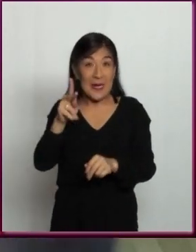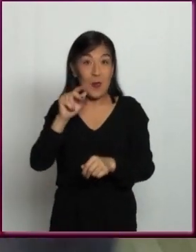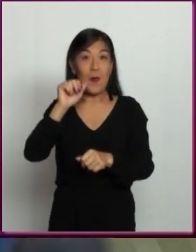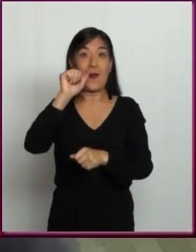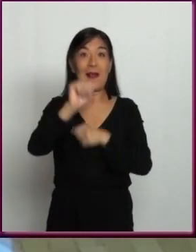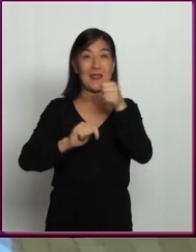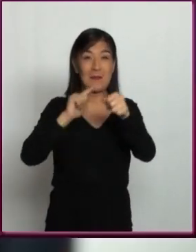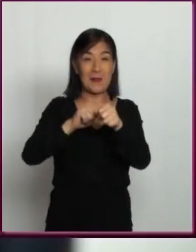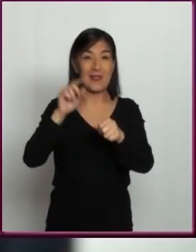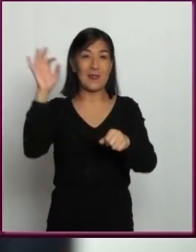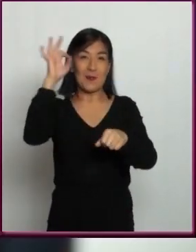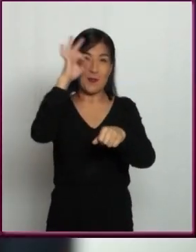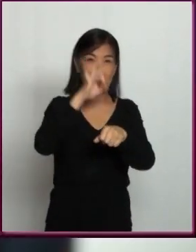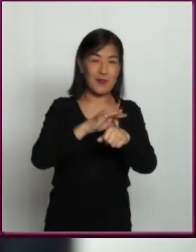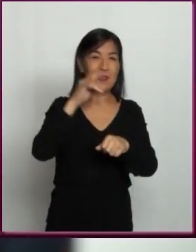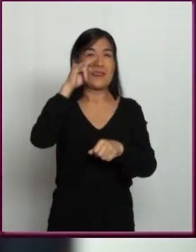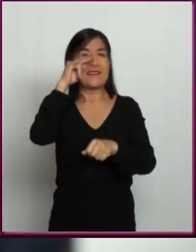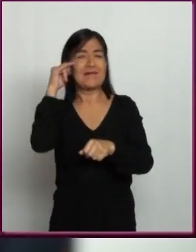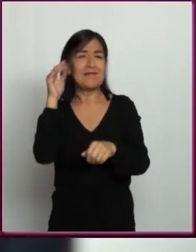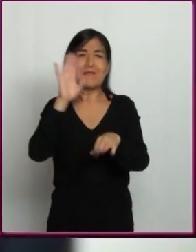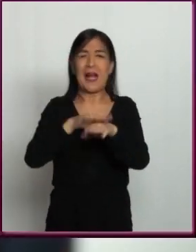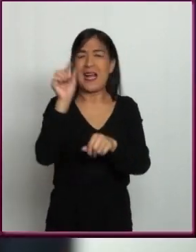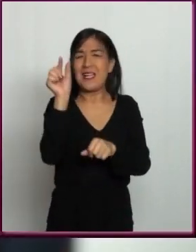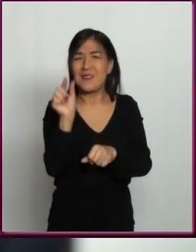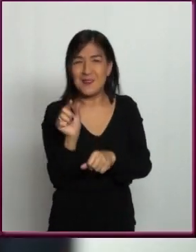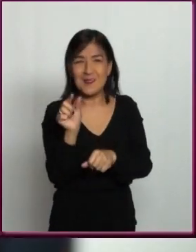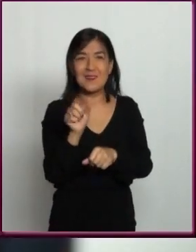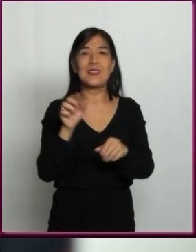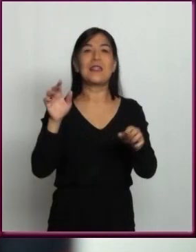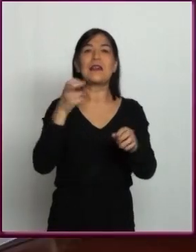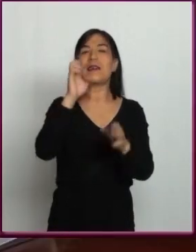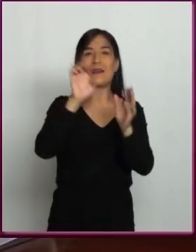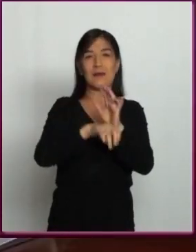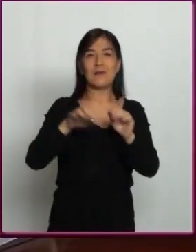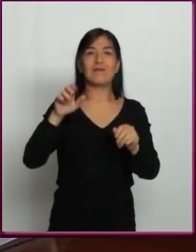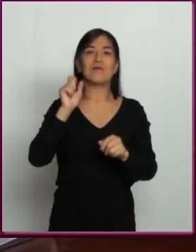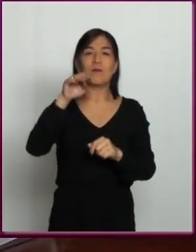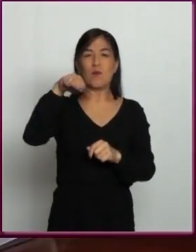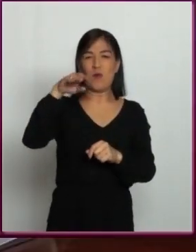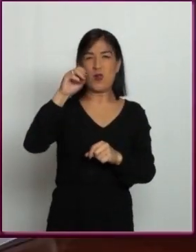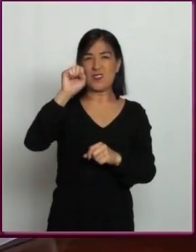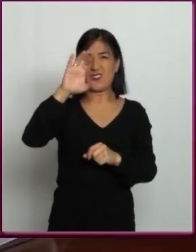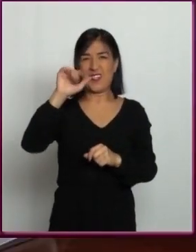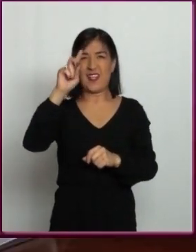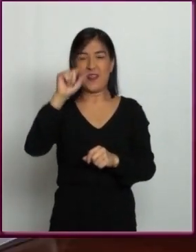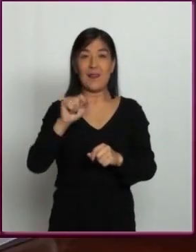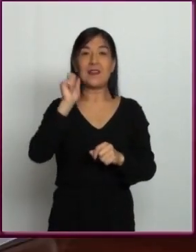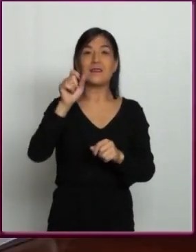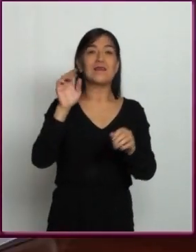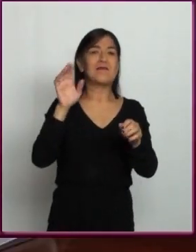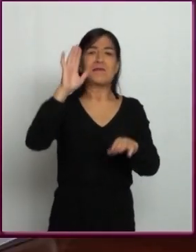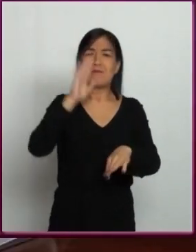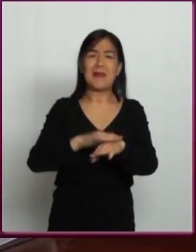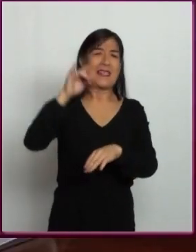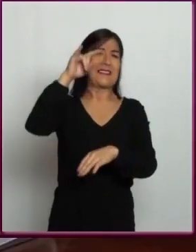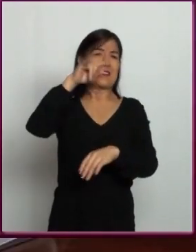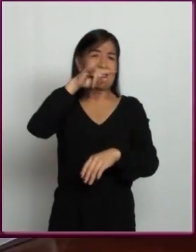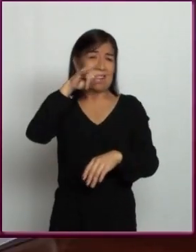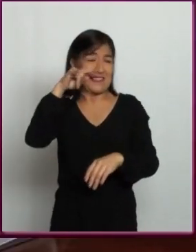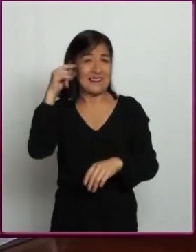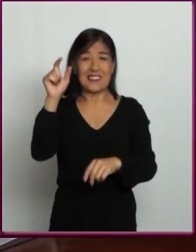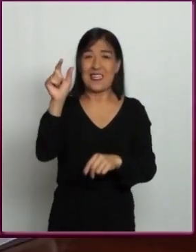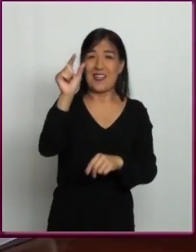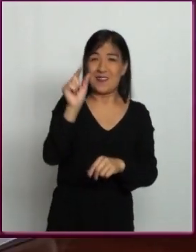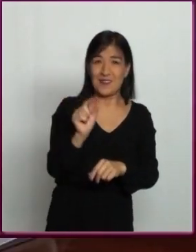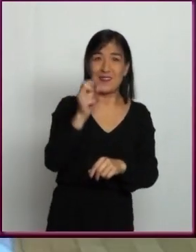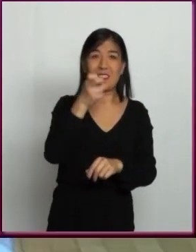muy chiquitas. Hay insectos como la mosca hada, que es más pequeña que un paranesio, es el insecto más pequeño